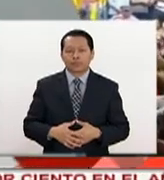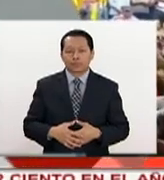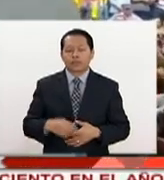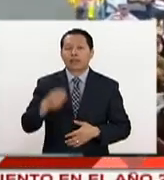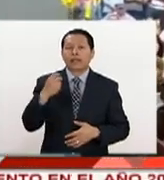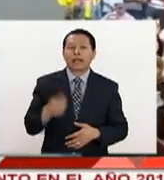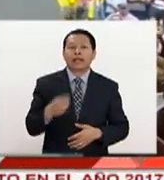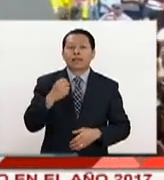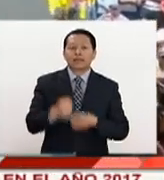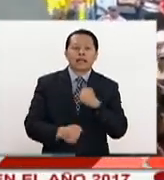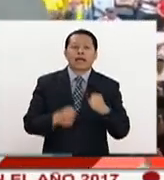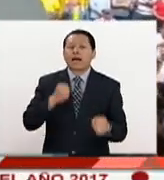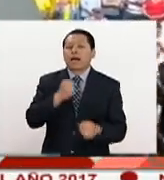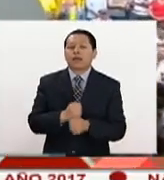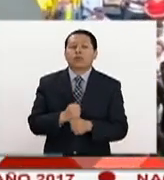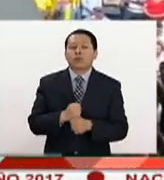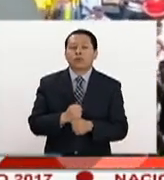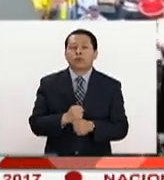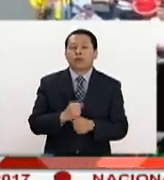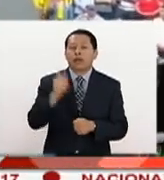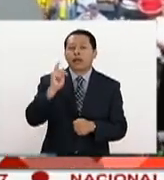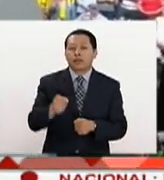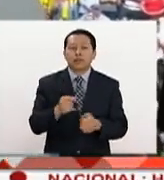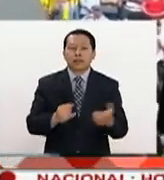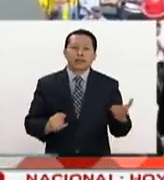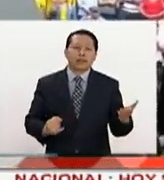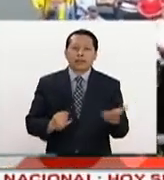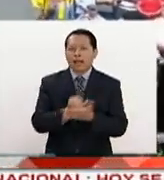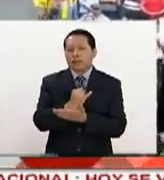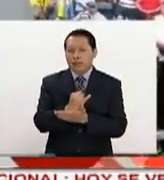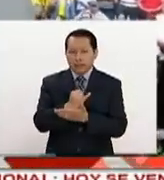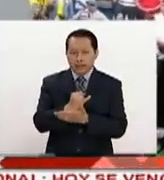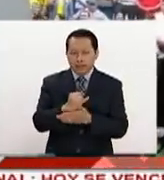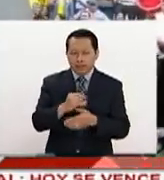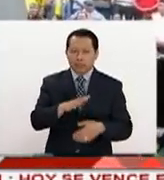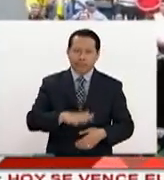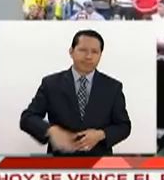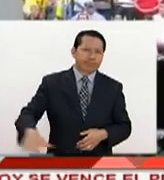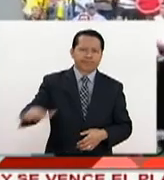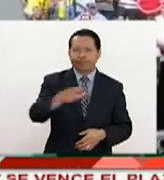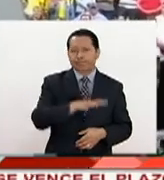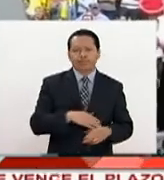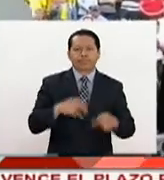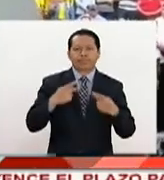Este año vamos a decidir los mexicanos